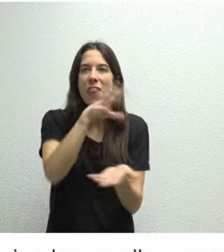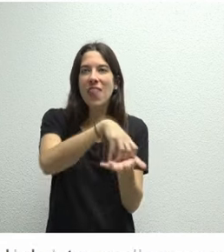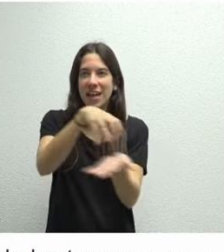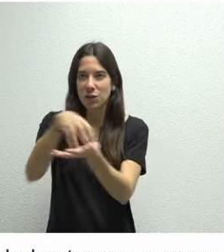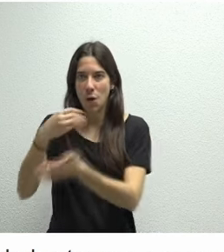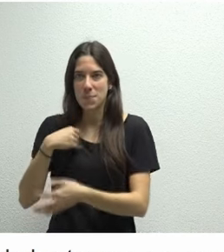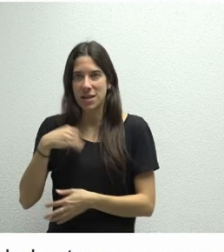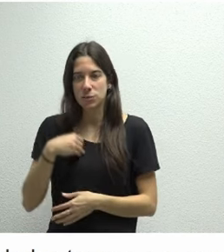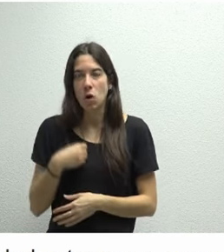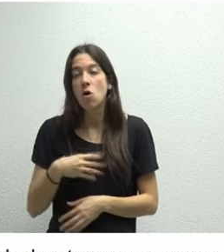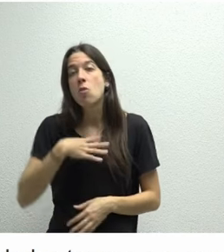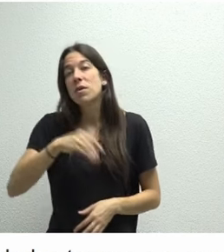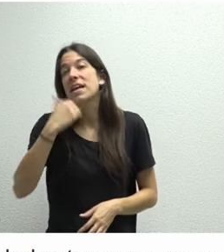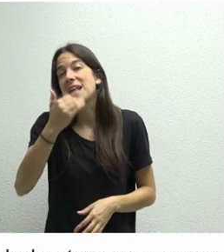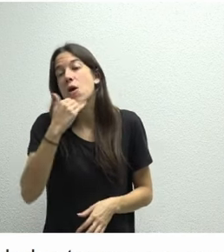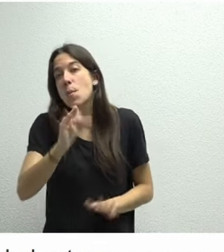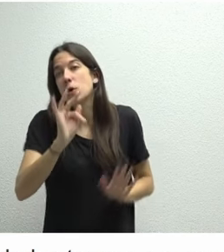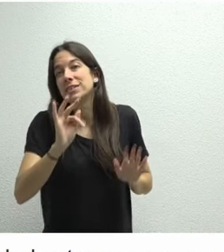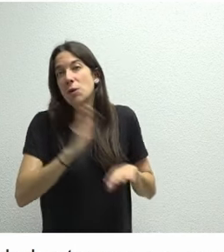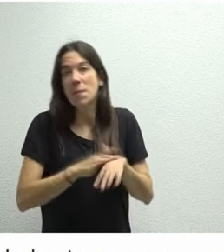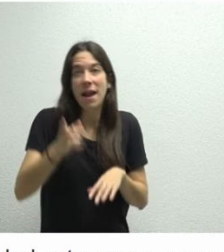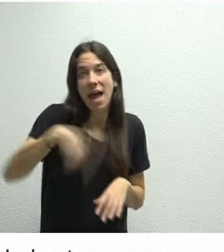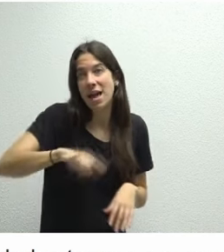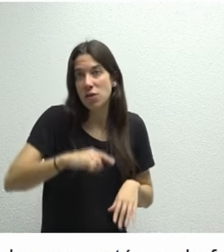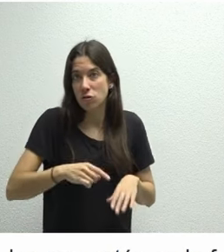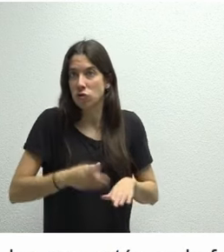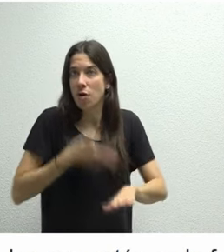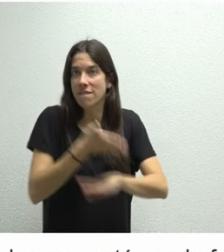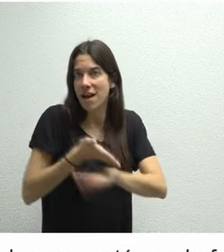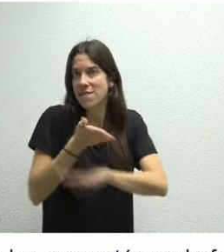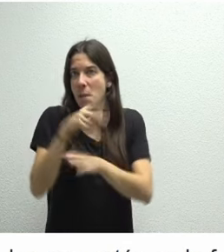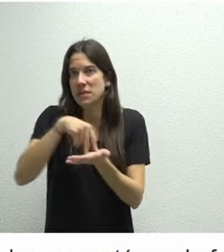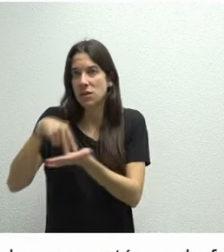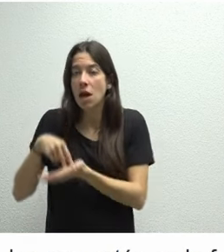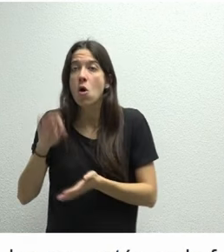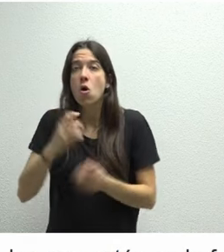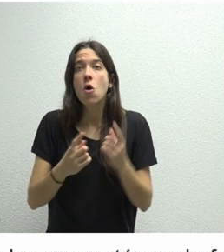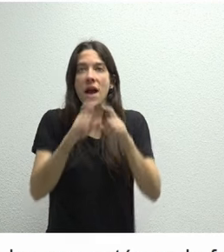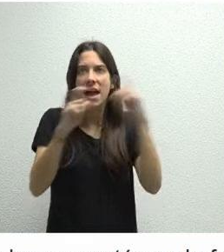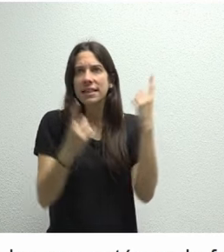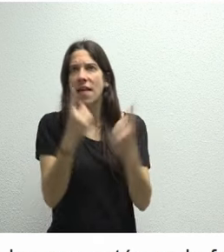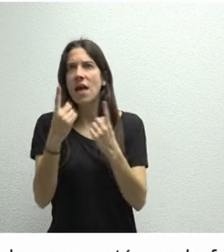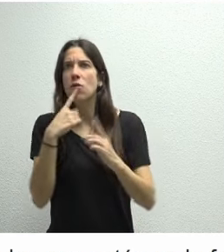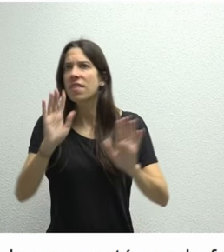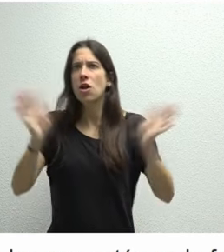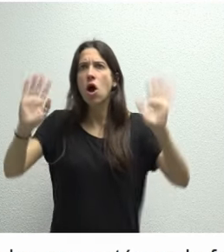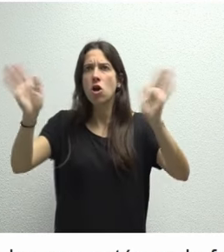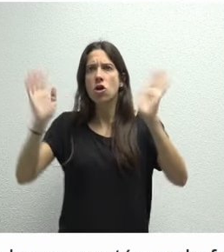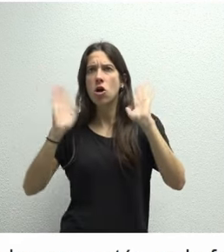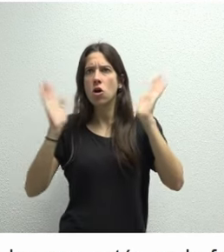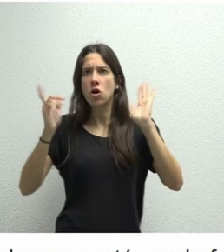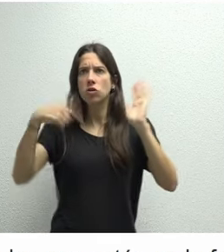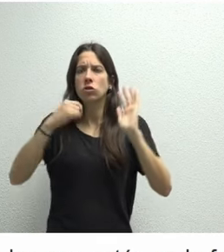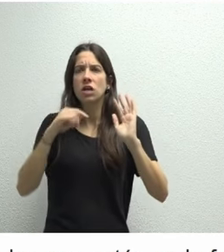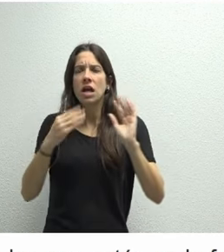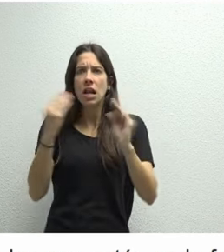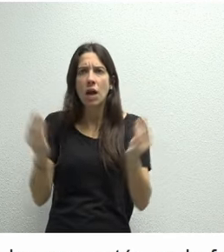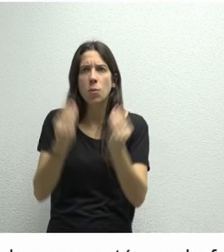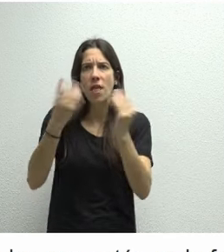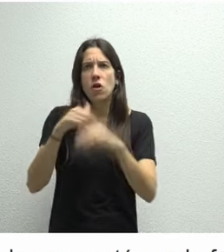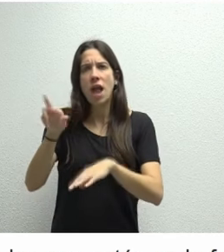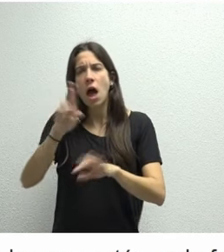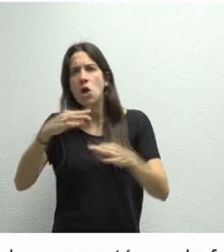elemento positivo para ellos sin embargo hubo alguna entidad que dijo no no no no nosotros desde la recuperación y desde la